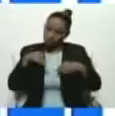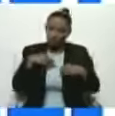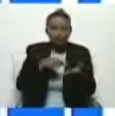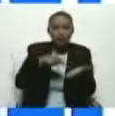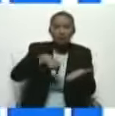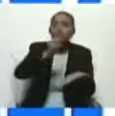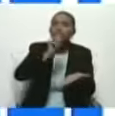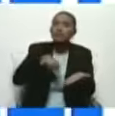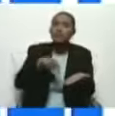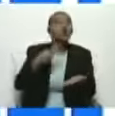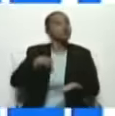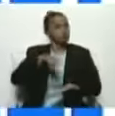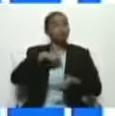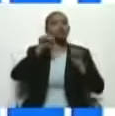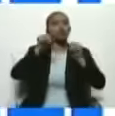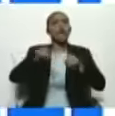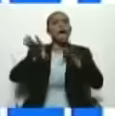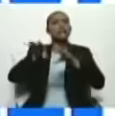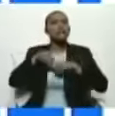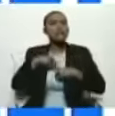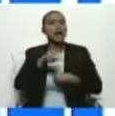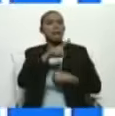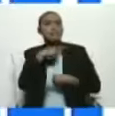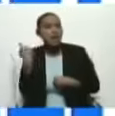Nosotros sí vamos a reconocer los resultados.